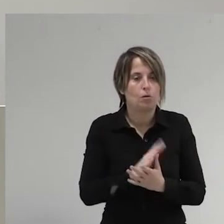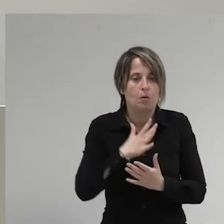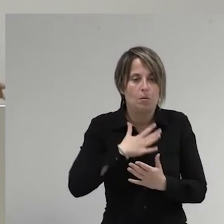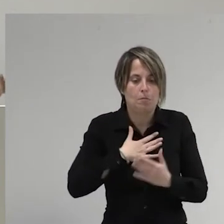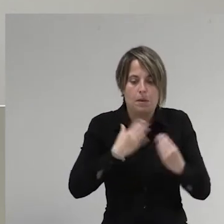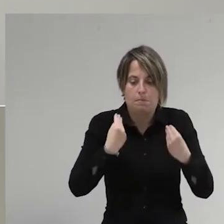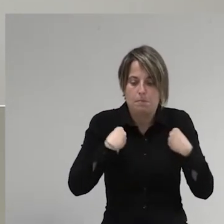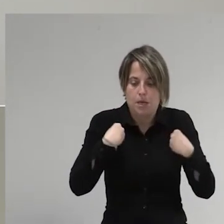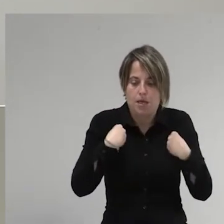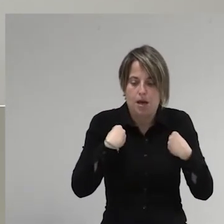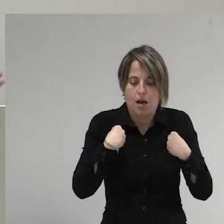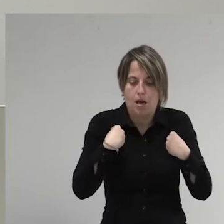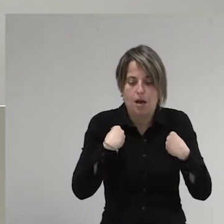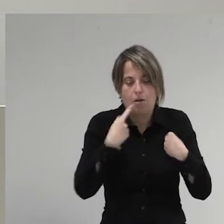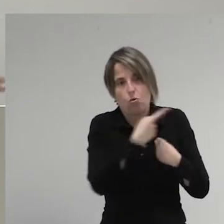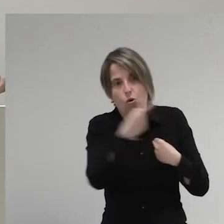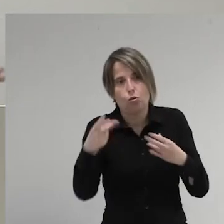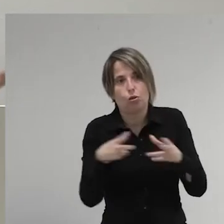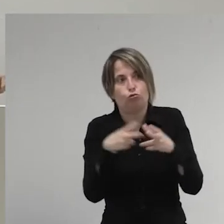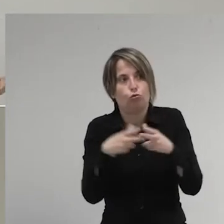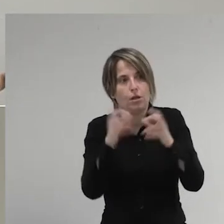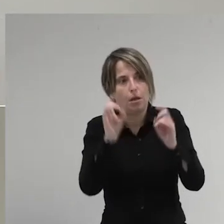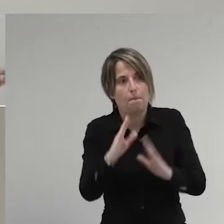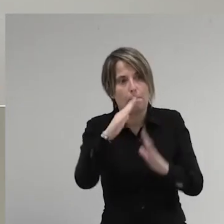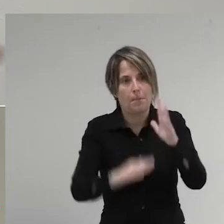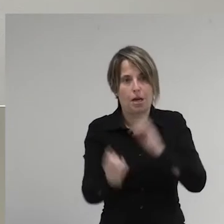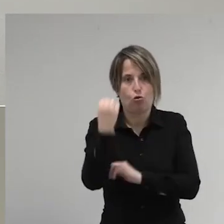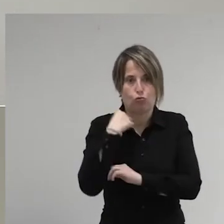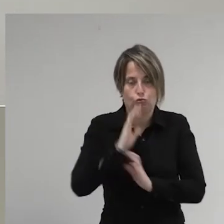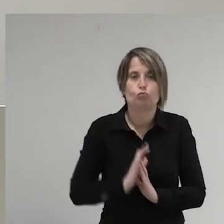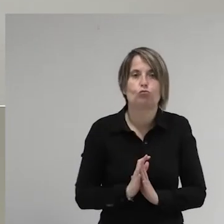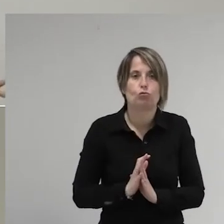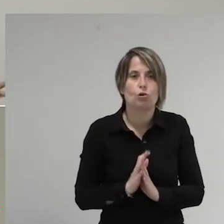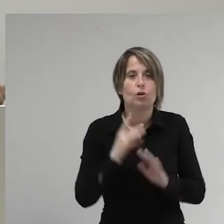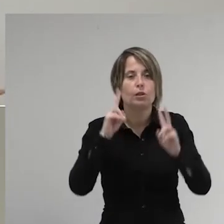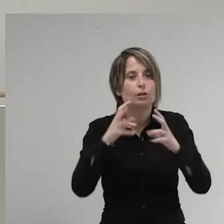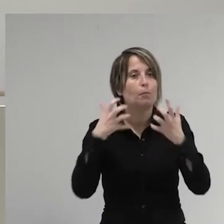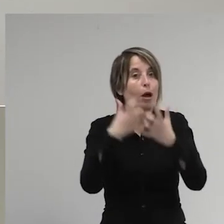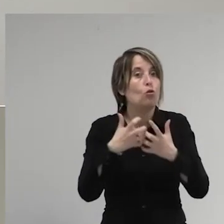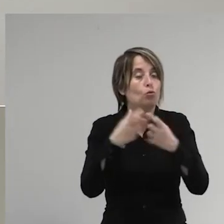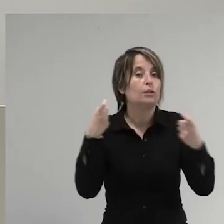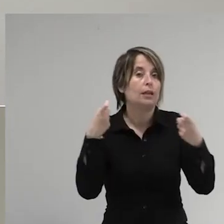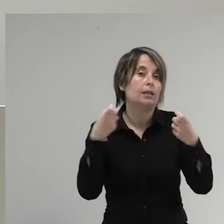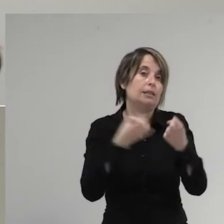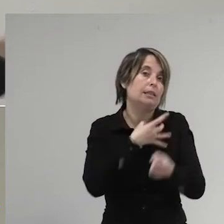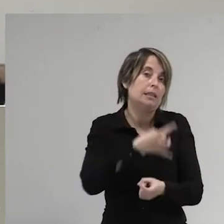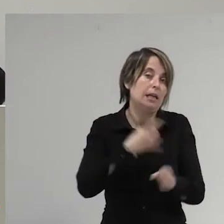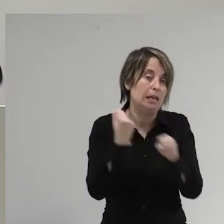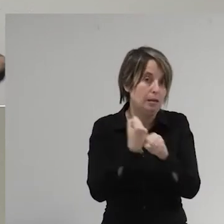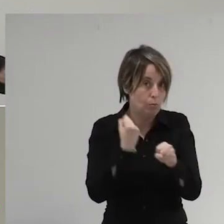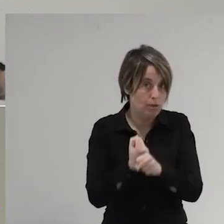me estoy jugando mucho más que un ciudadano medio en lo que es la lucha sindical laboral. Todo